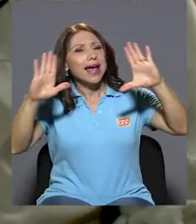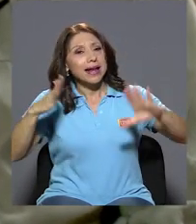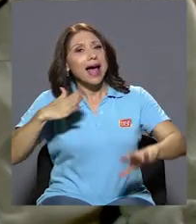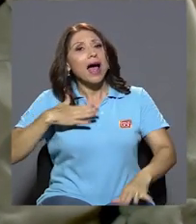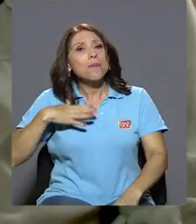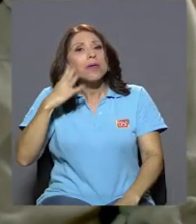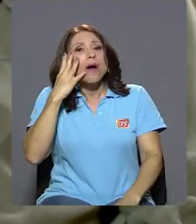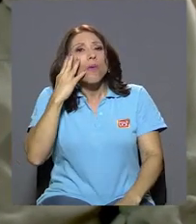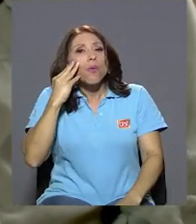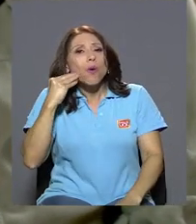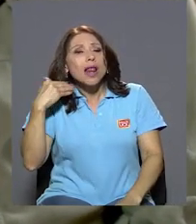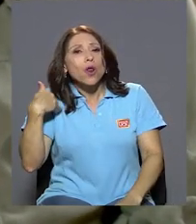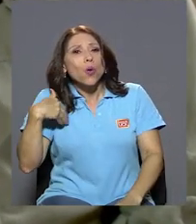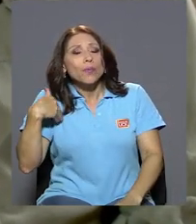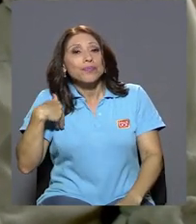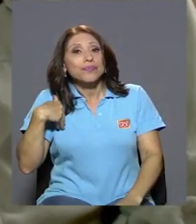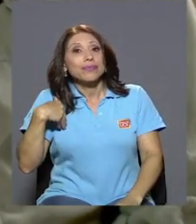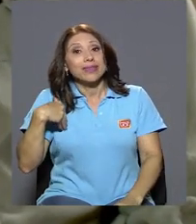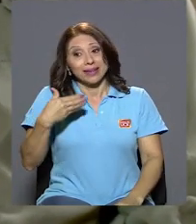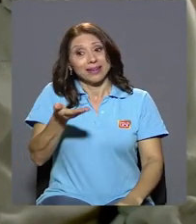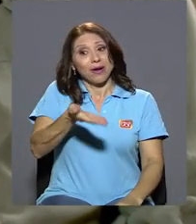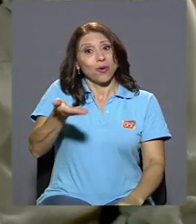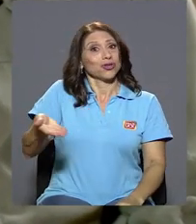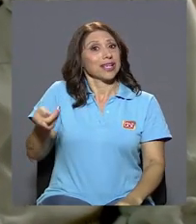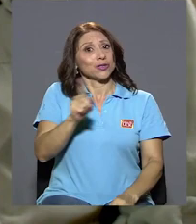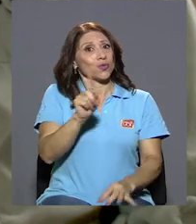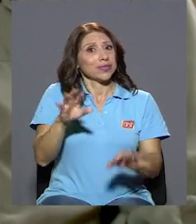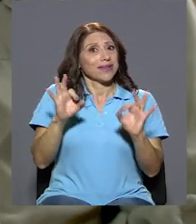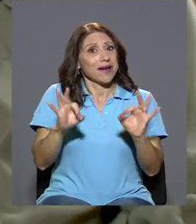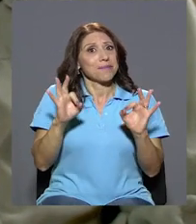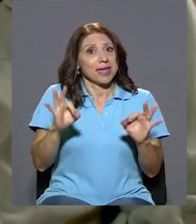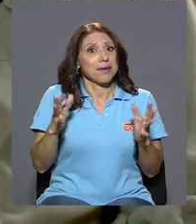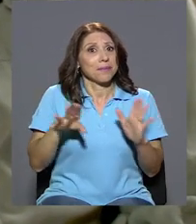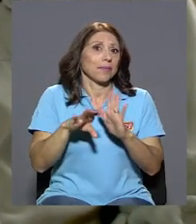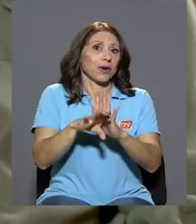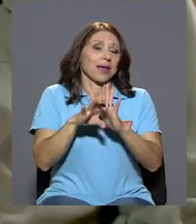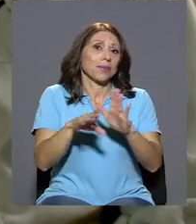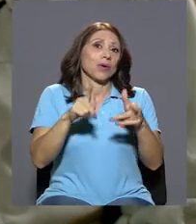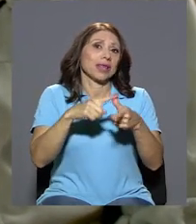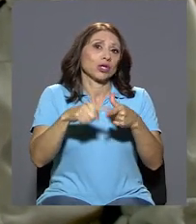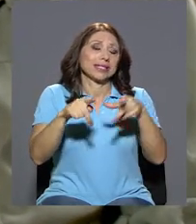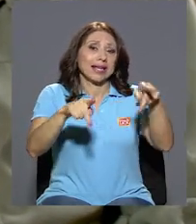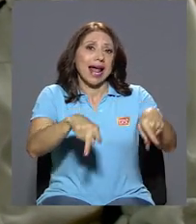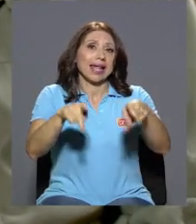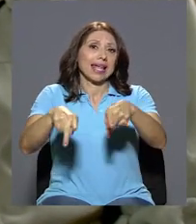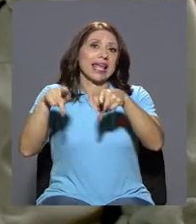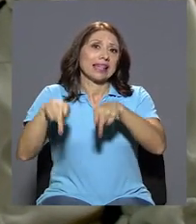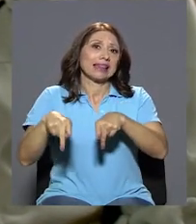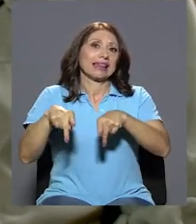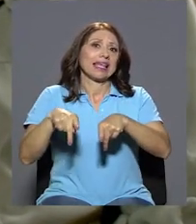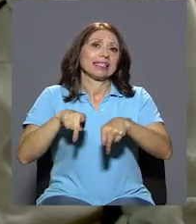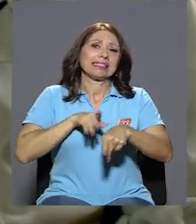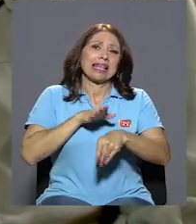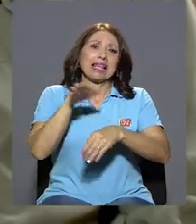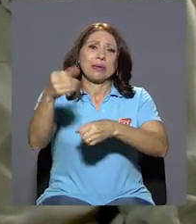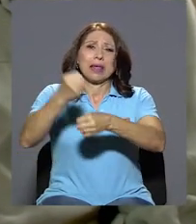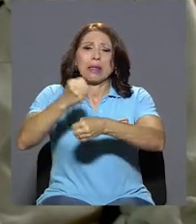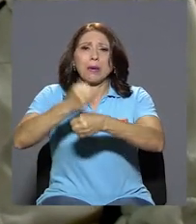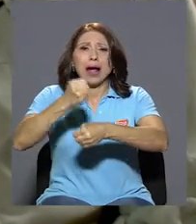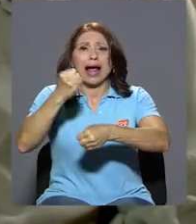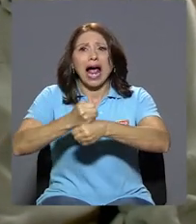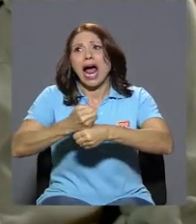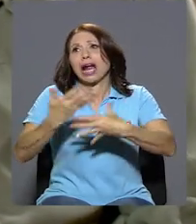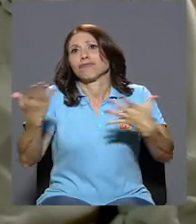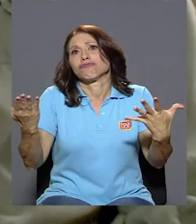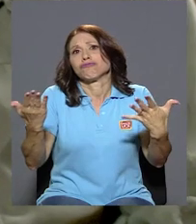mañana pues pues claro cuando las cosas no estaban bien pues la gente estaba se iba a trabajar y tomar una